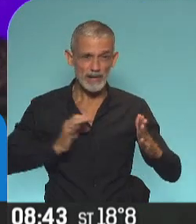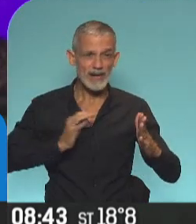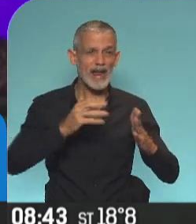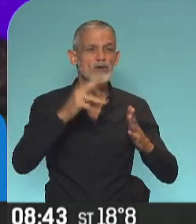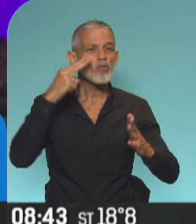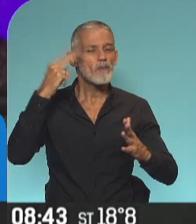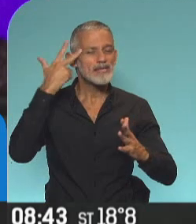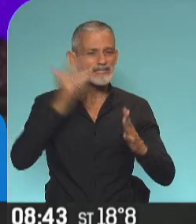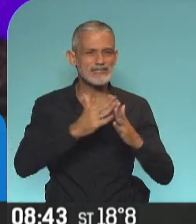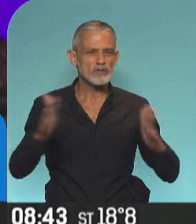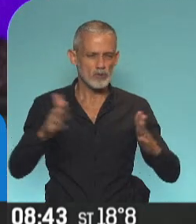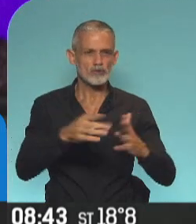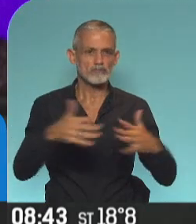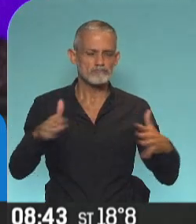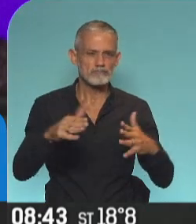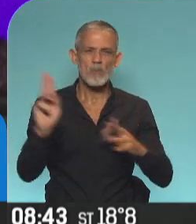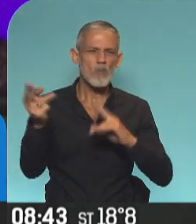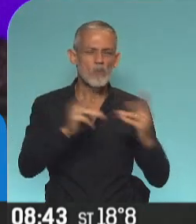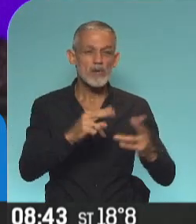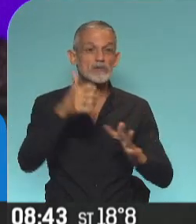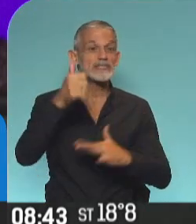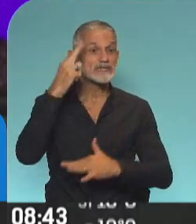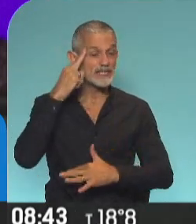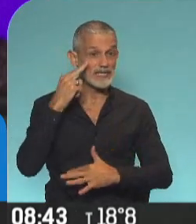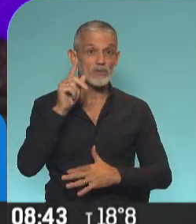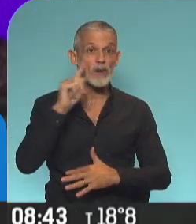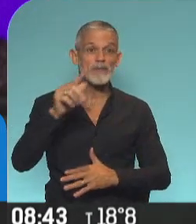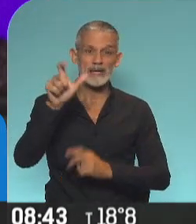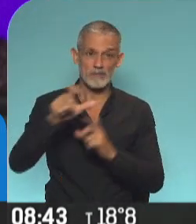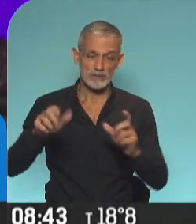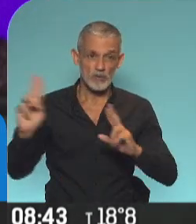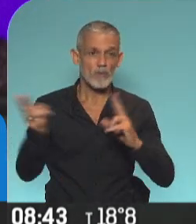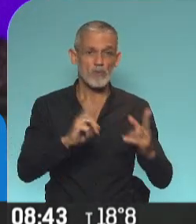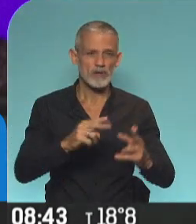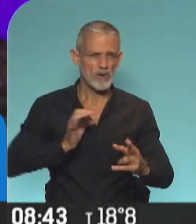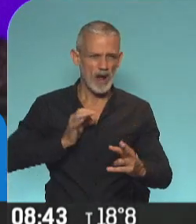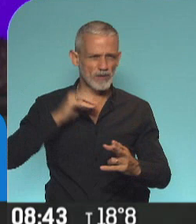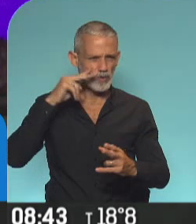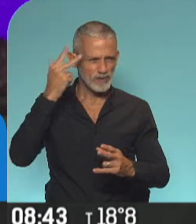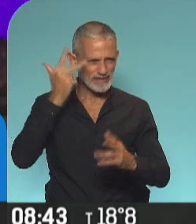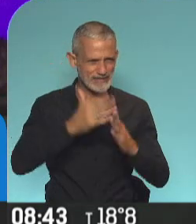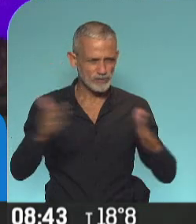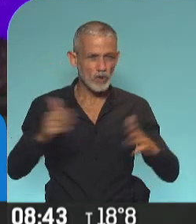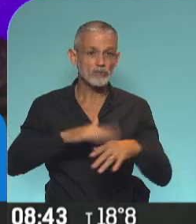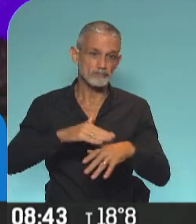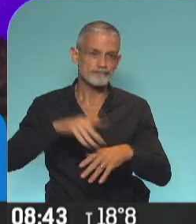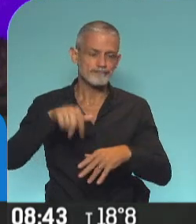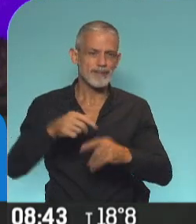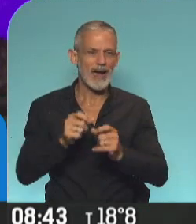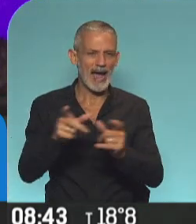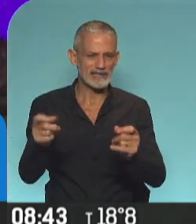mortalidad estuvo asociado en 69 mil personas o sea que son números que si bien no resuenan